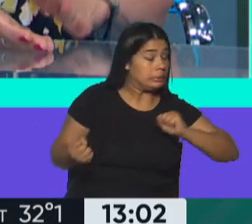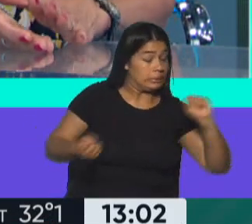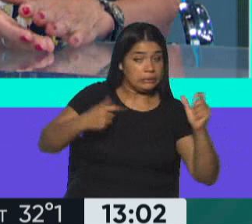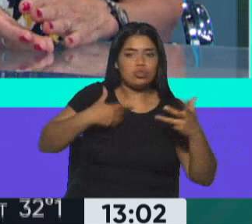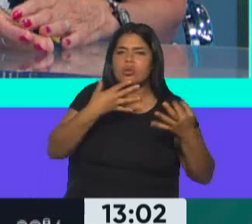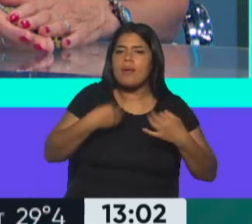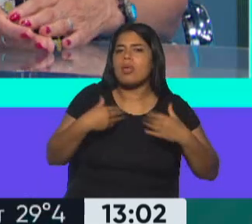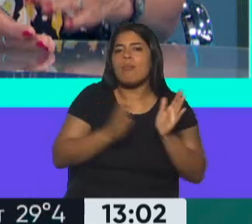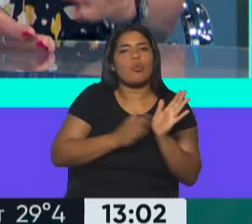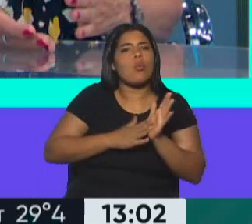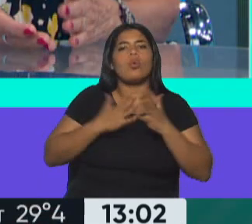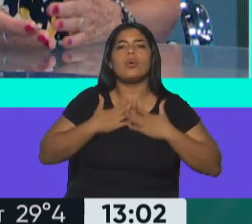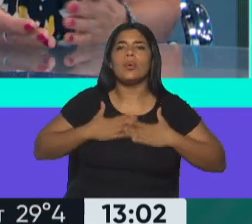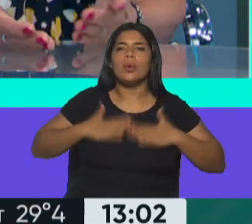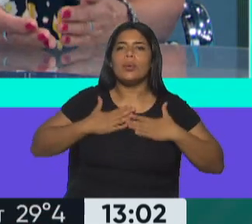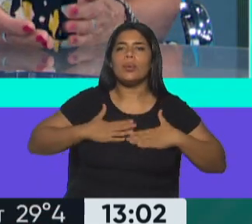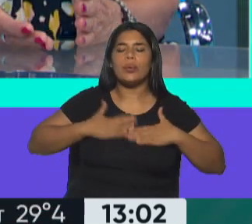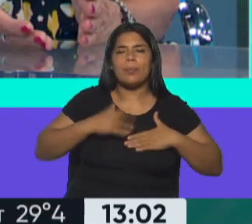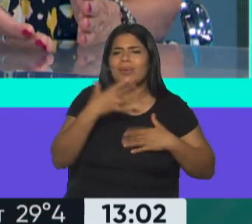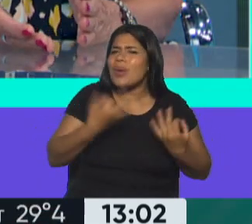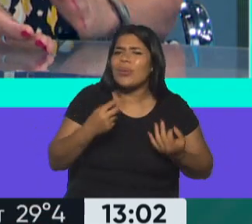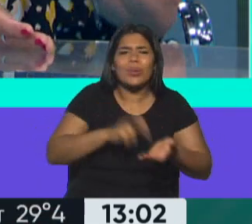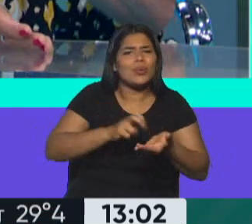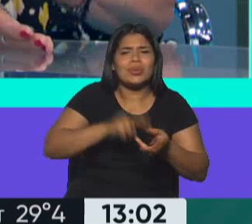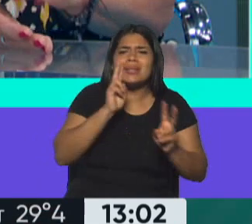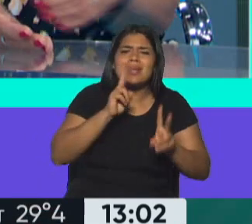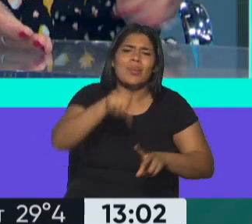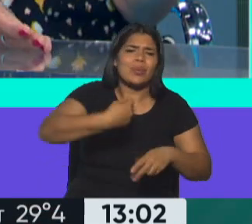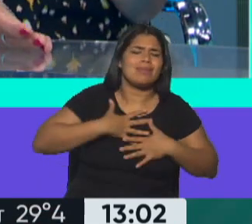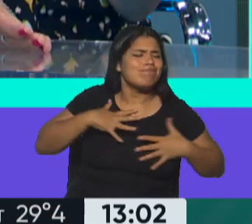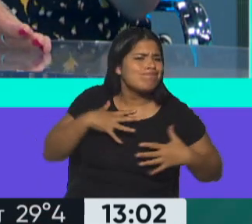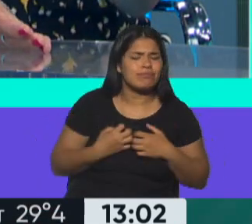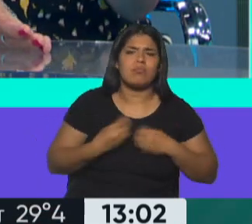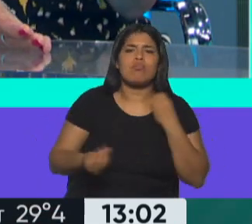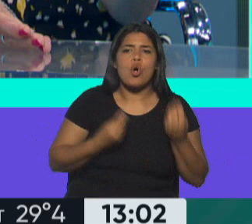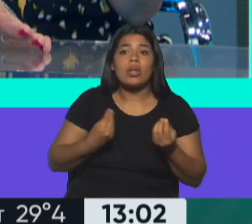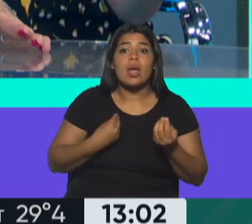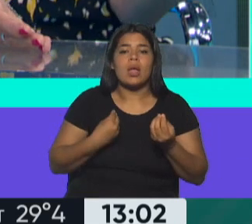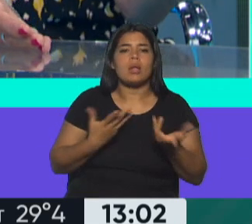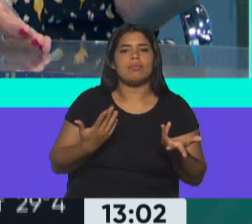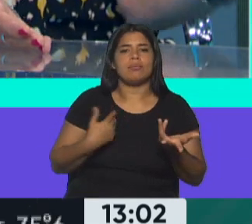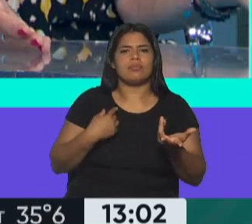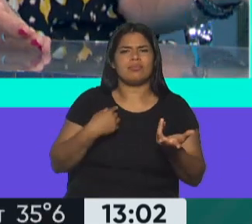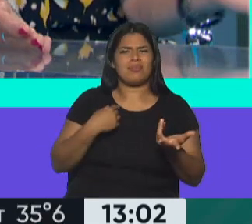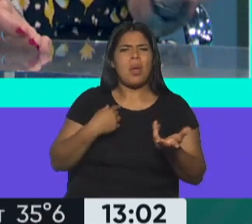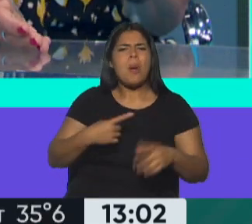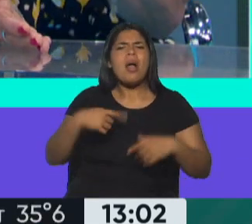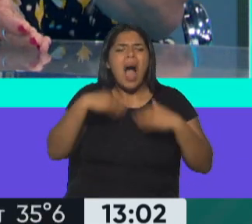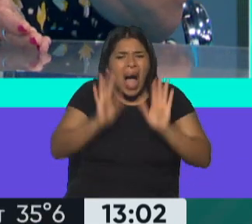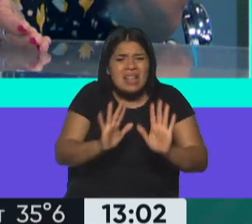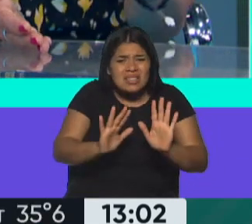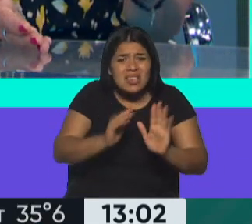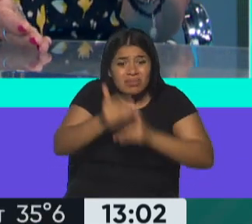tranquila siempre pero estas noticias nos hacen mucho daño porque porque vamos a empezar a mirar torcidos a la policía